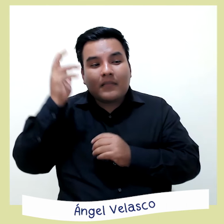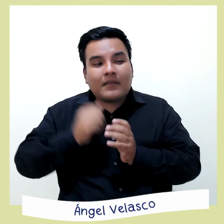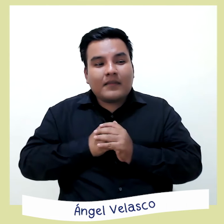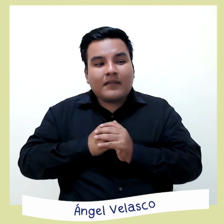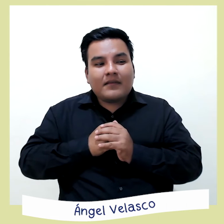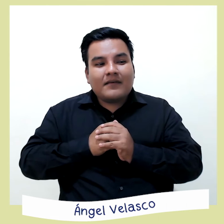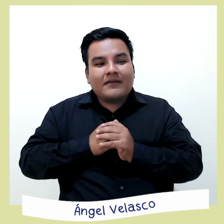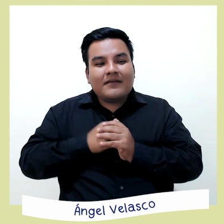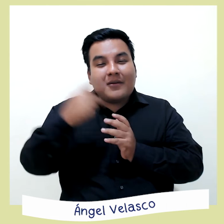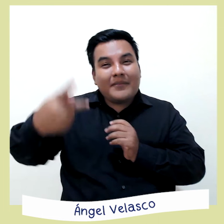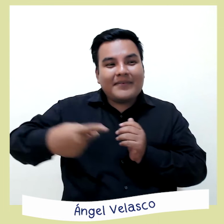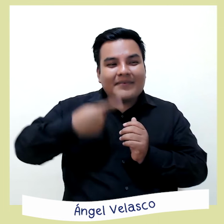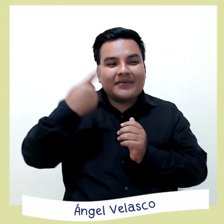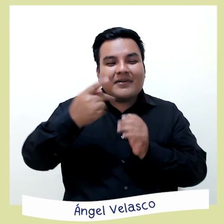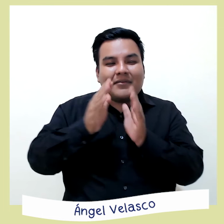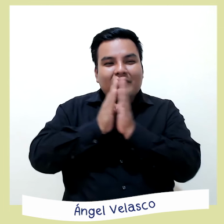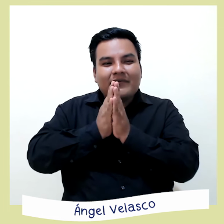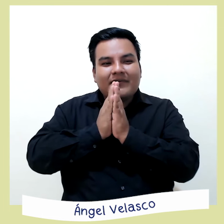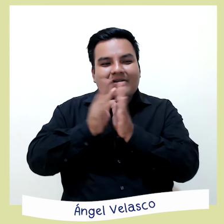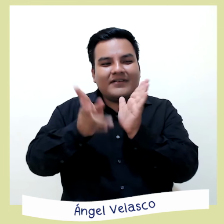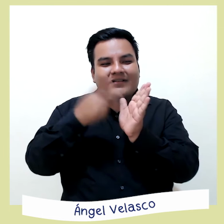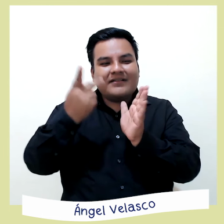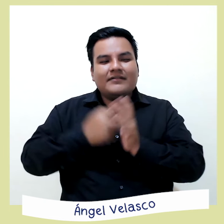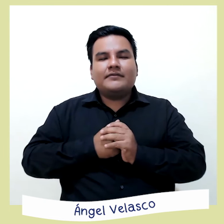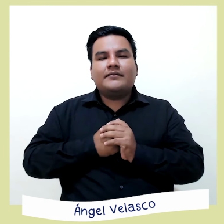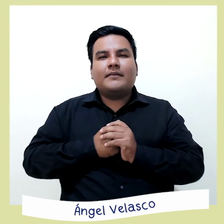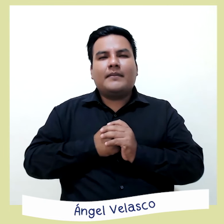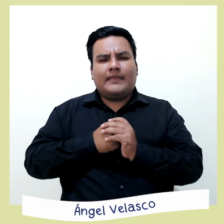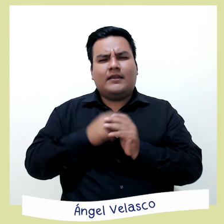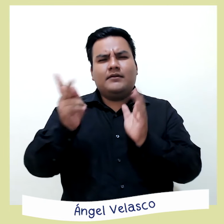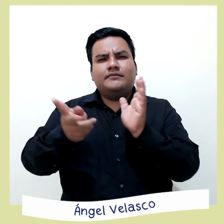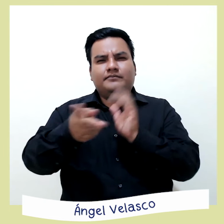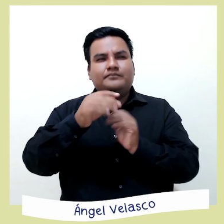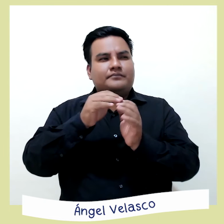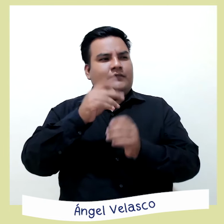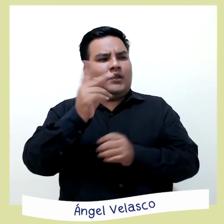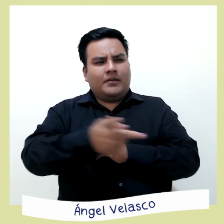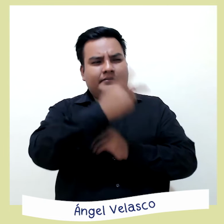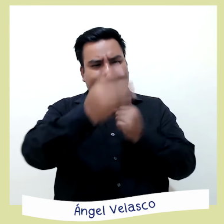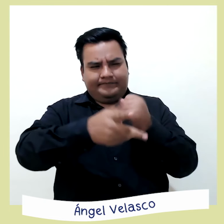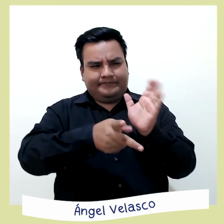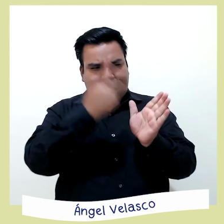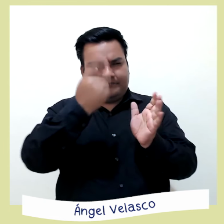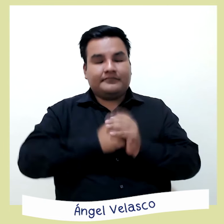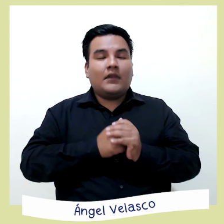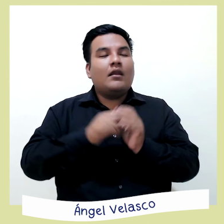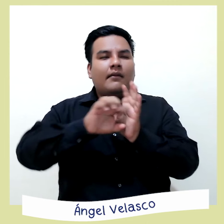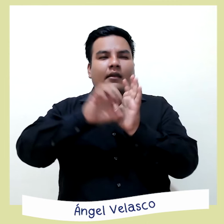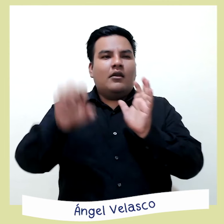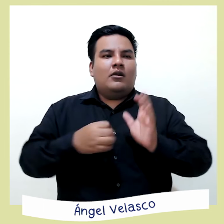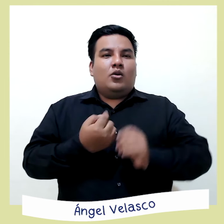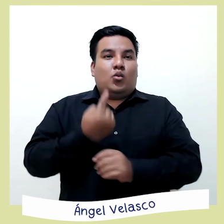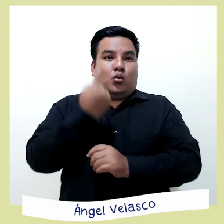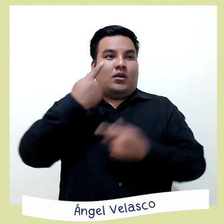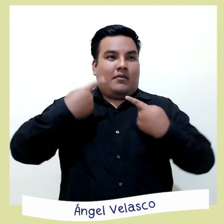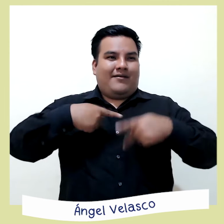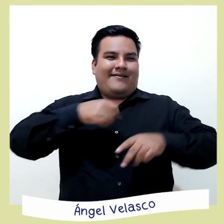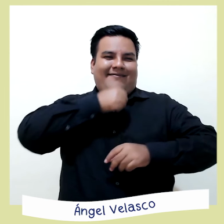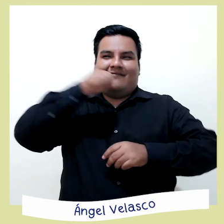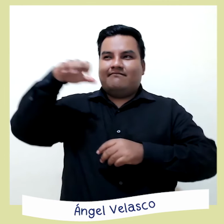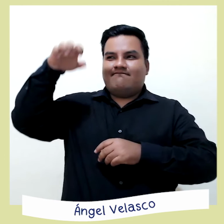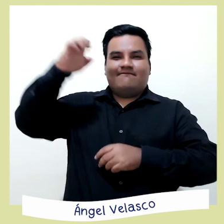discriminación, ¿o cómo era? De agravante, ¿o cómo era? ¿Cómo era? Se me olvidó. ¿Cuál era la